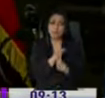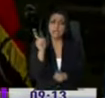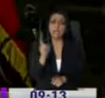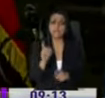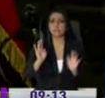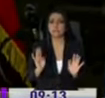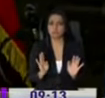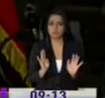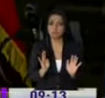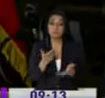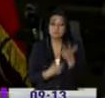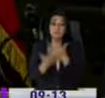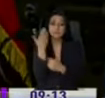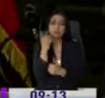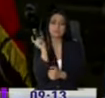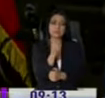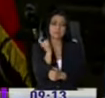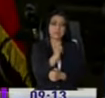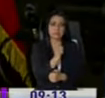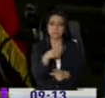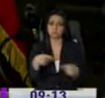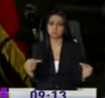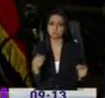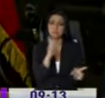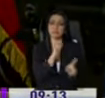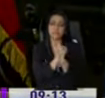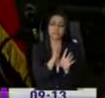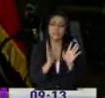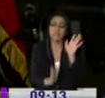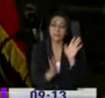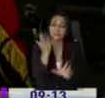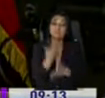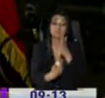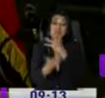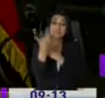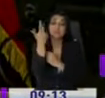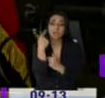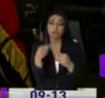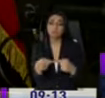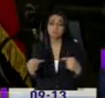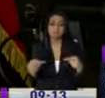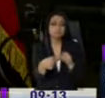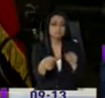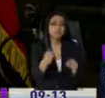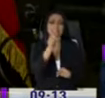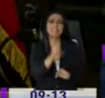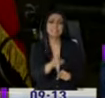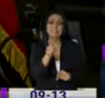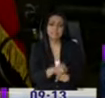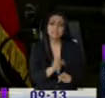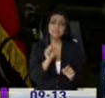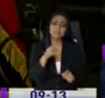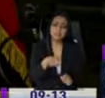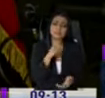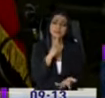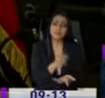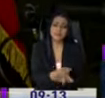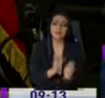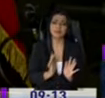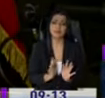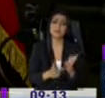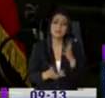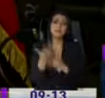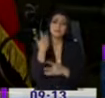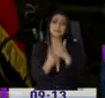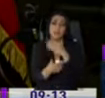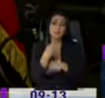mejor en esa época hacía falta, sí. A lo mejor en ese tiempo la confrontación era necesario, sí. A lo mejor en ese tiempo